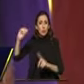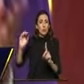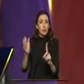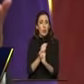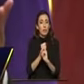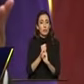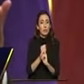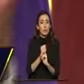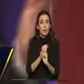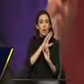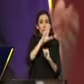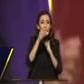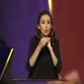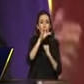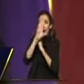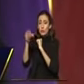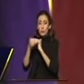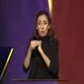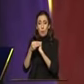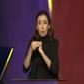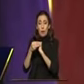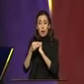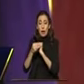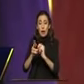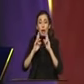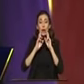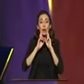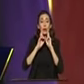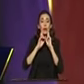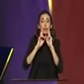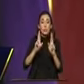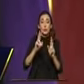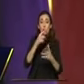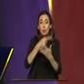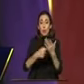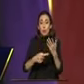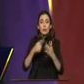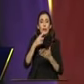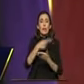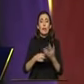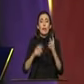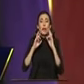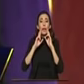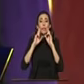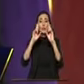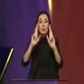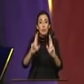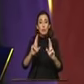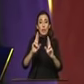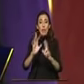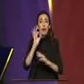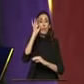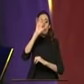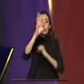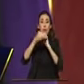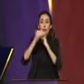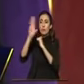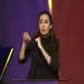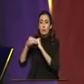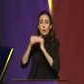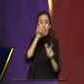ustedes si la suma de todos esos esfuerzos que se exponenciarían, que se